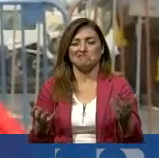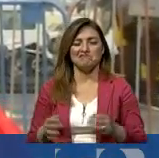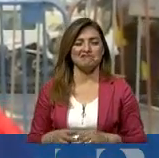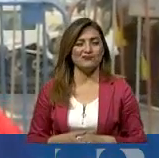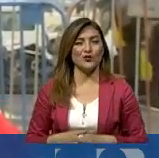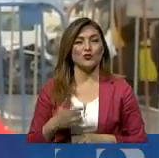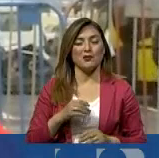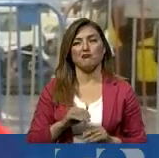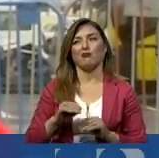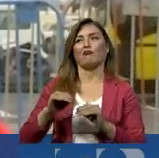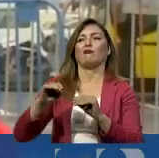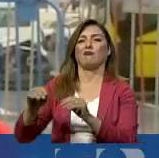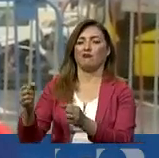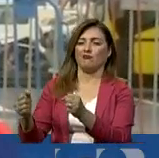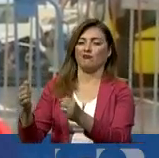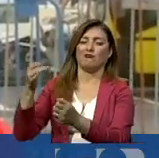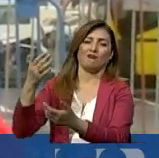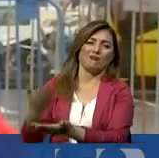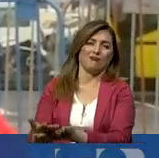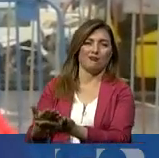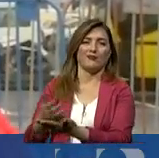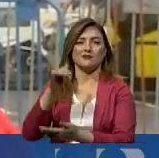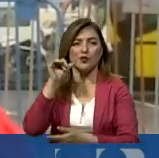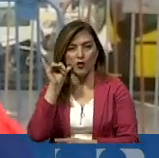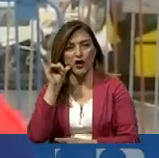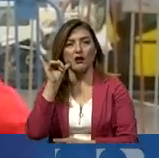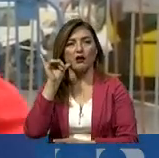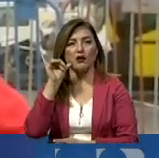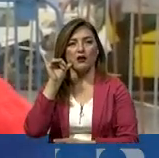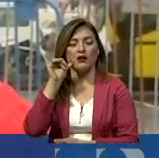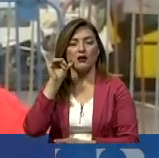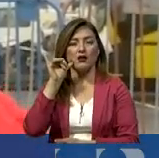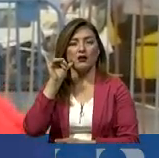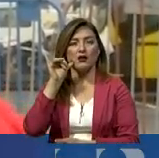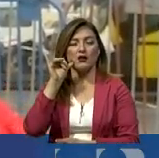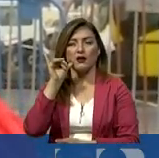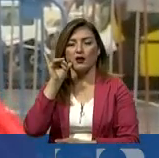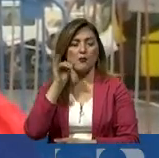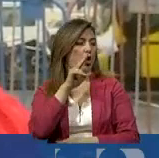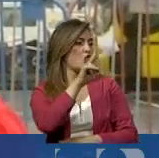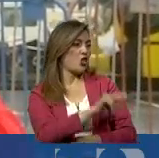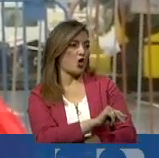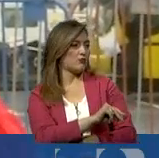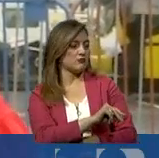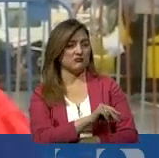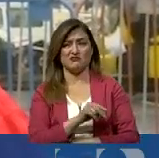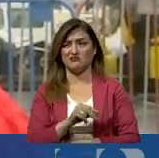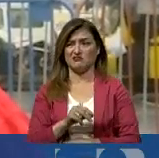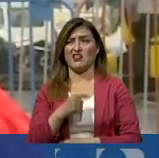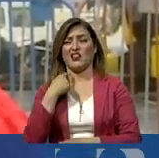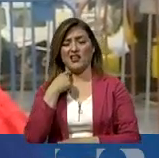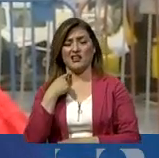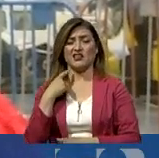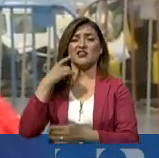Entonces tuve que trasladarme primero a Sangolquí, que negado ahí no pude conseguir.